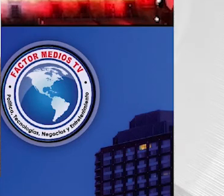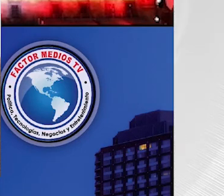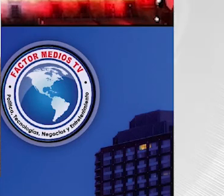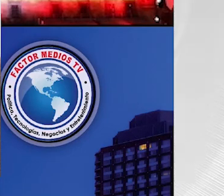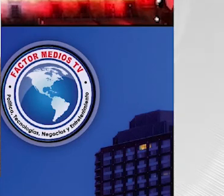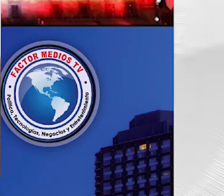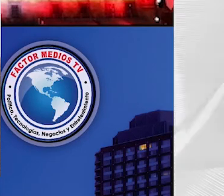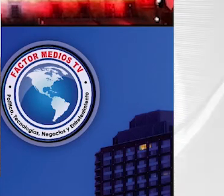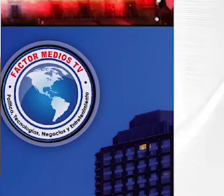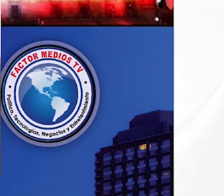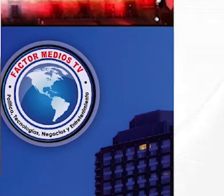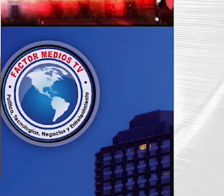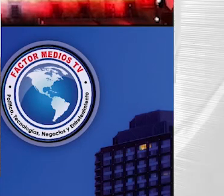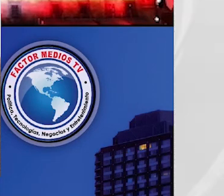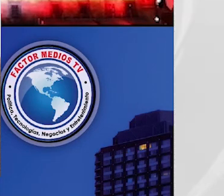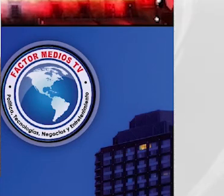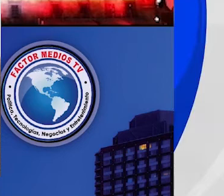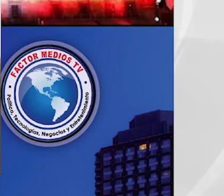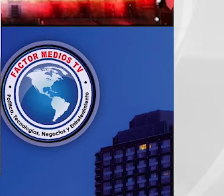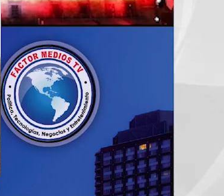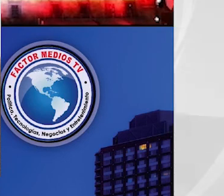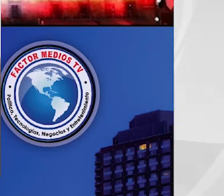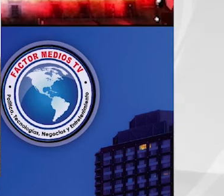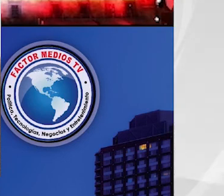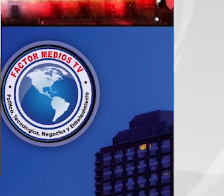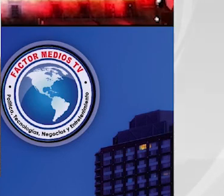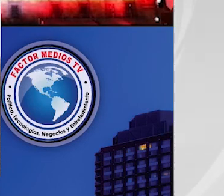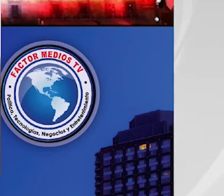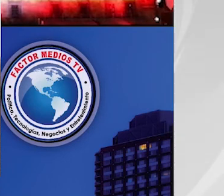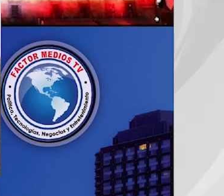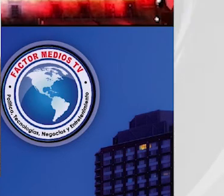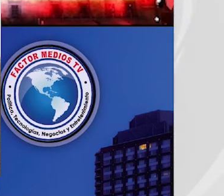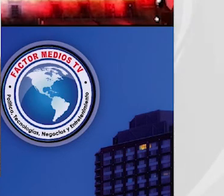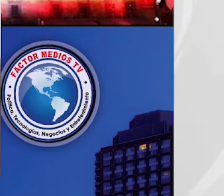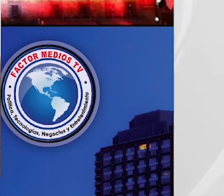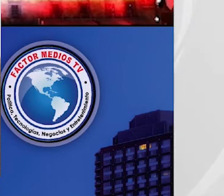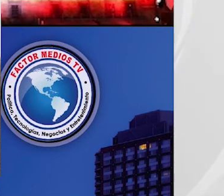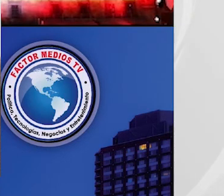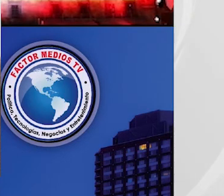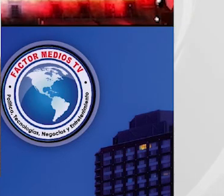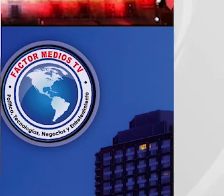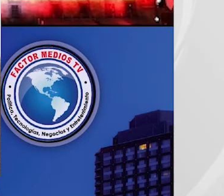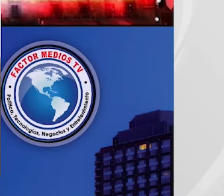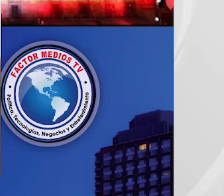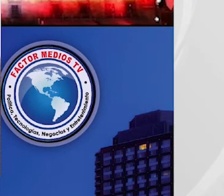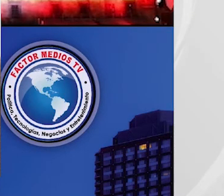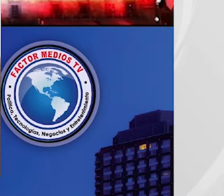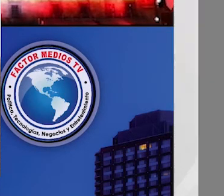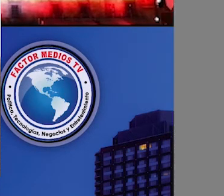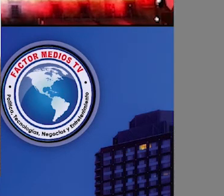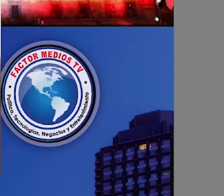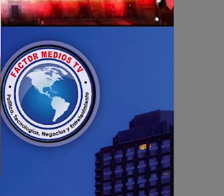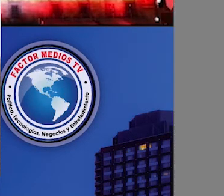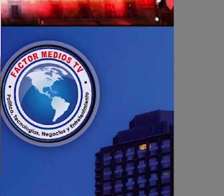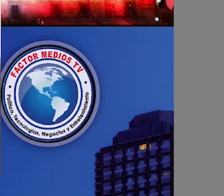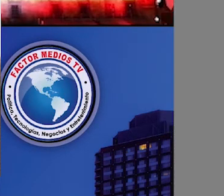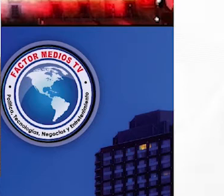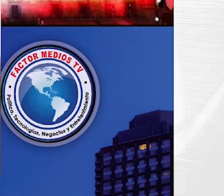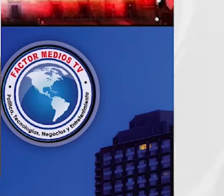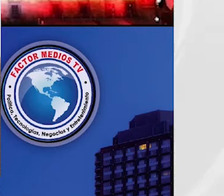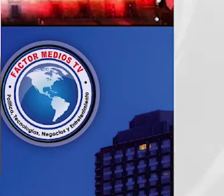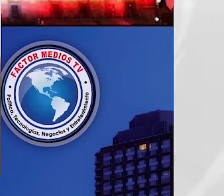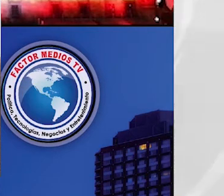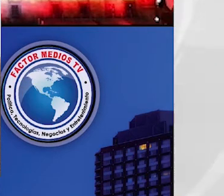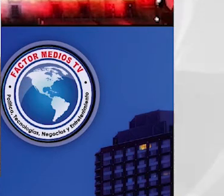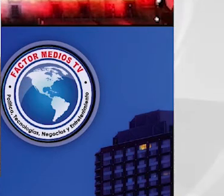2022. Quisiera poner lo que vendría siendo aquí la mesa de análisis,